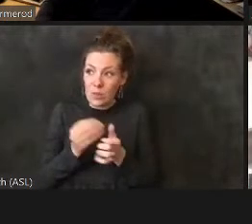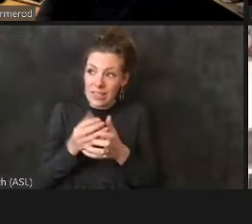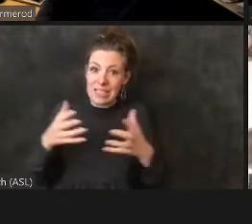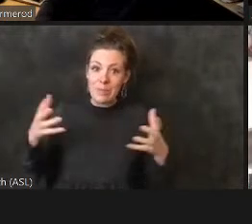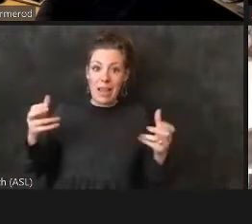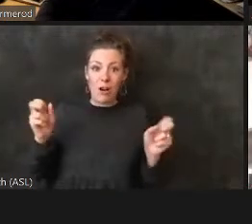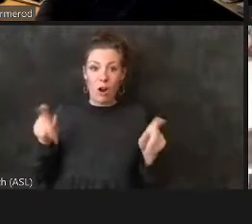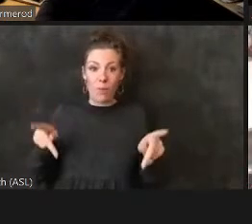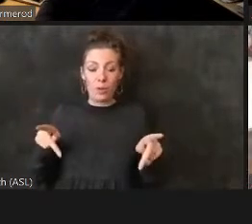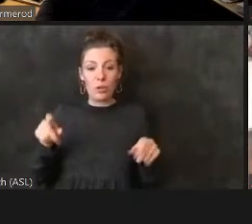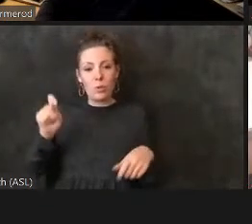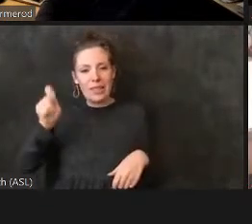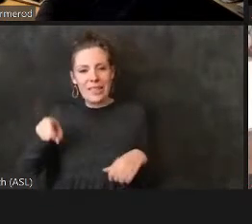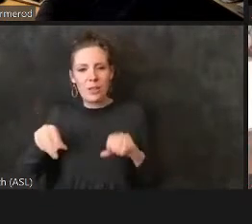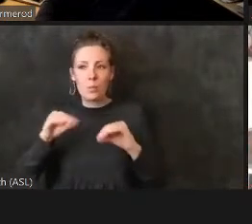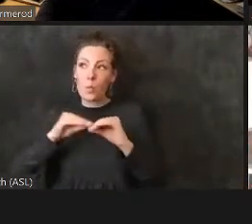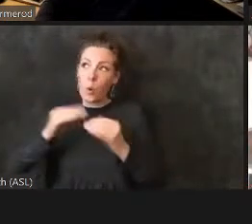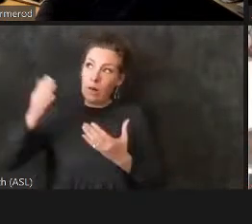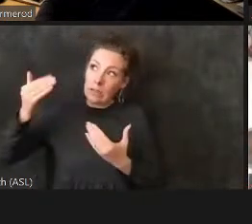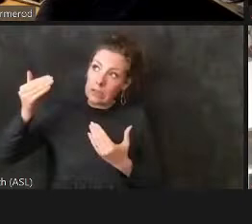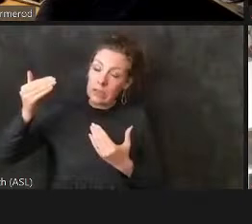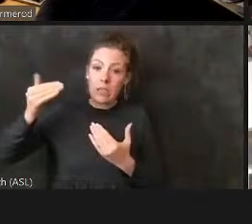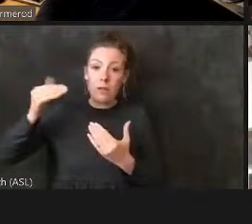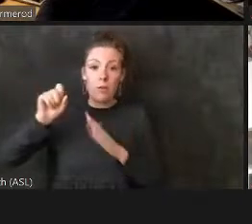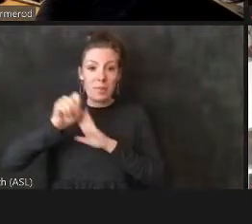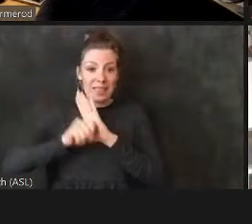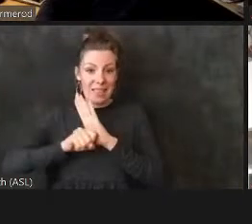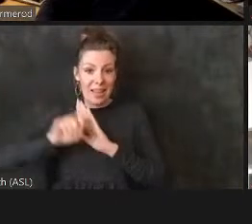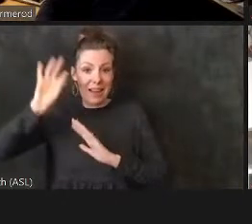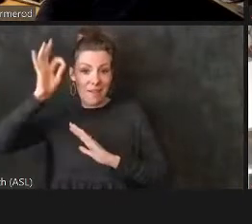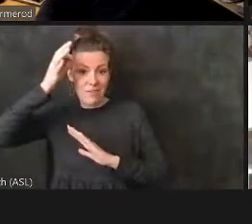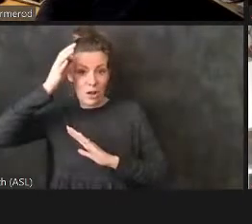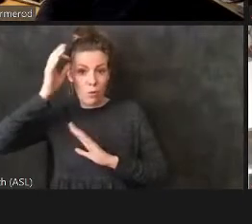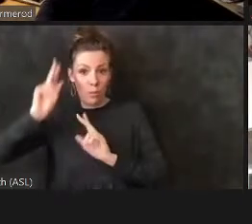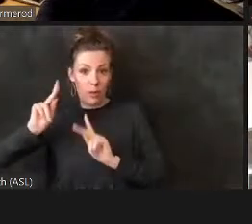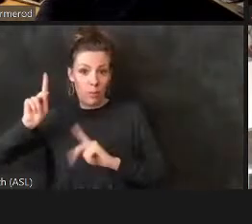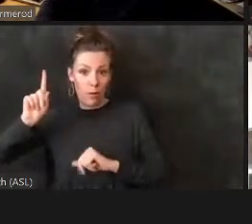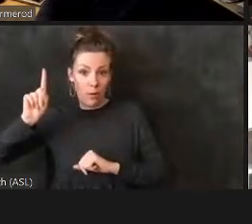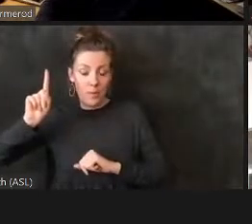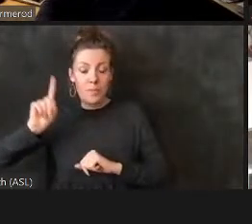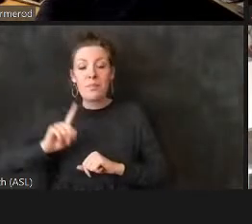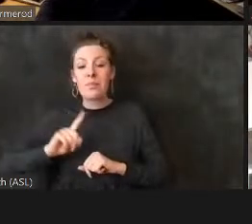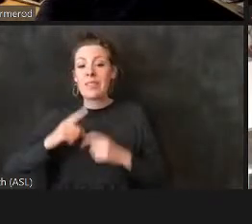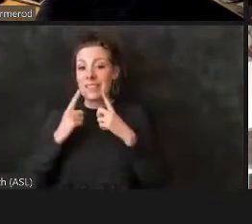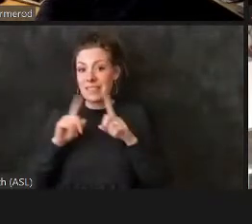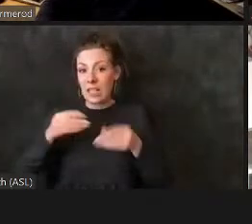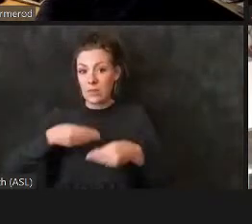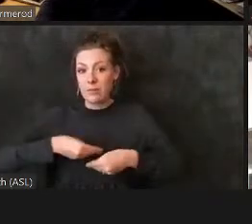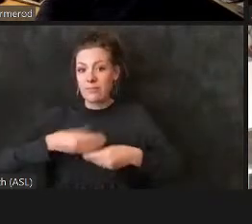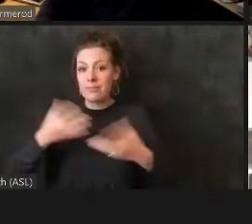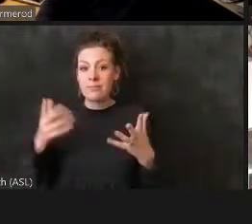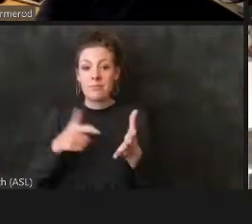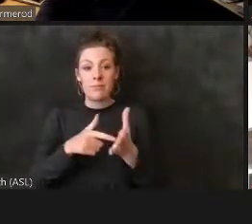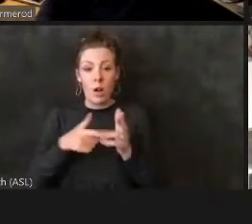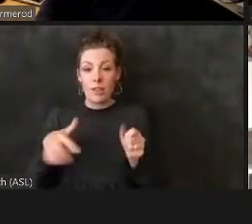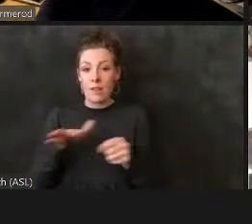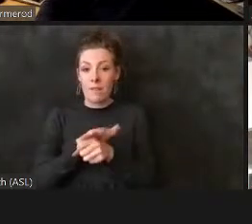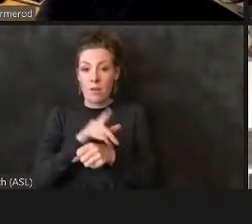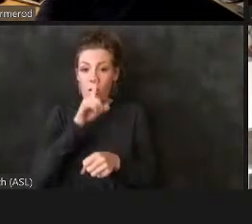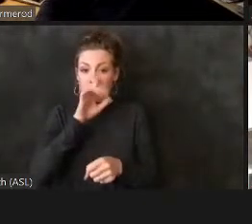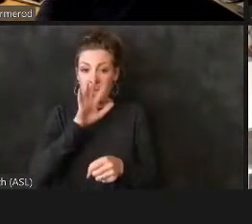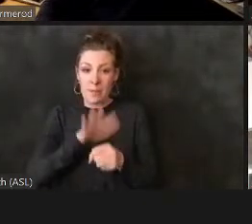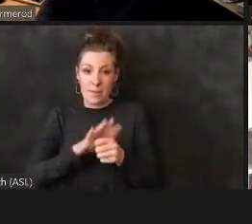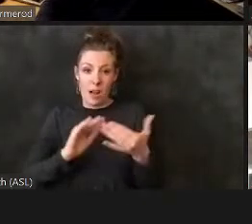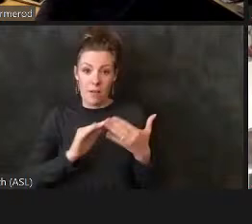¿verdad? En lo que expandemos nuestras habilidades, vamos a necesitar más ocasiones donde se va a